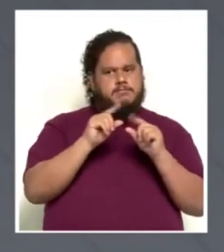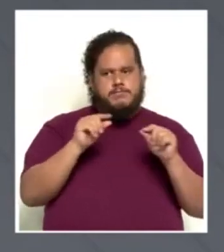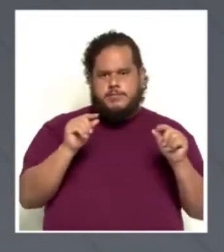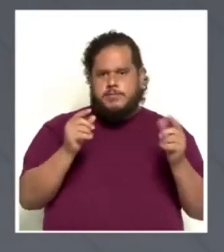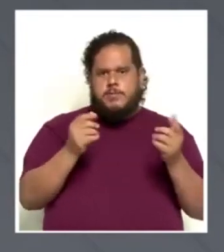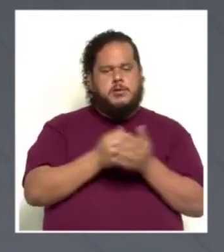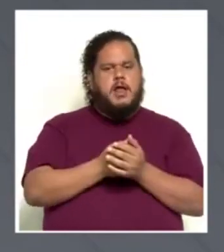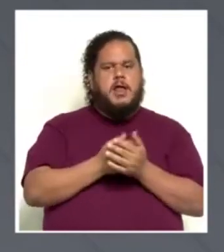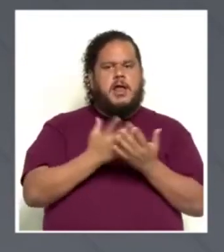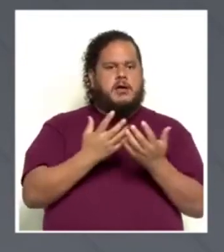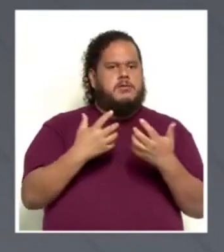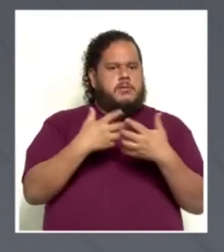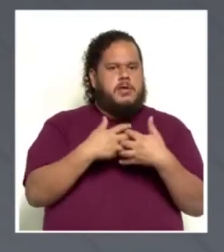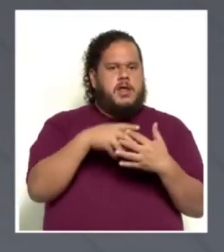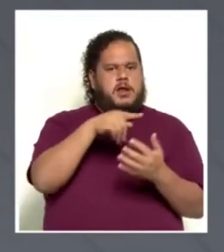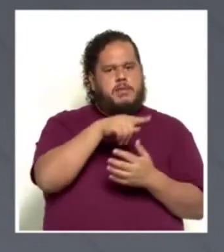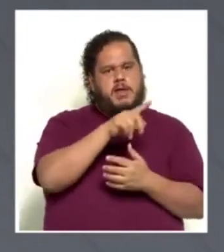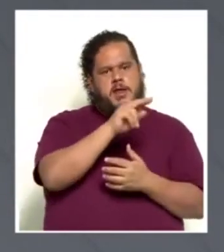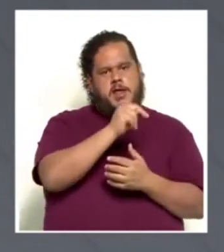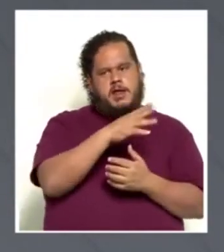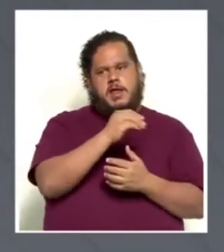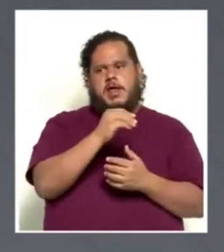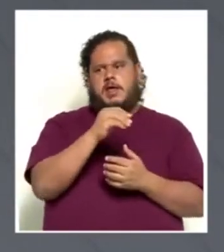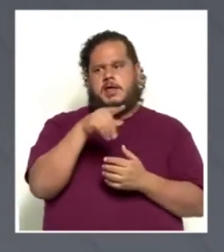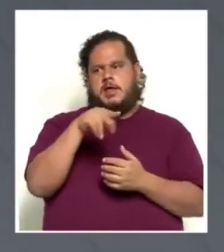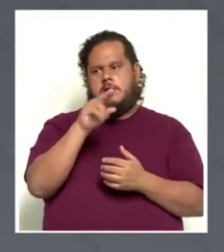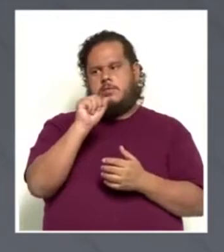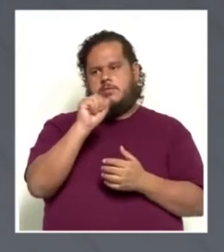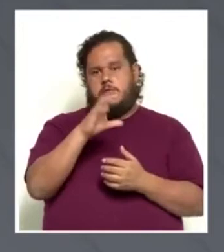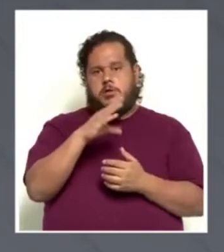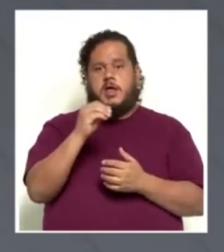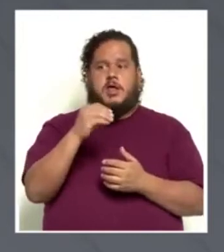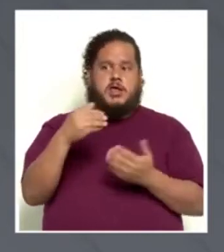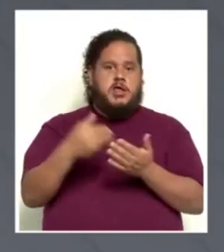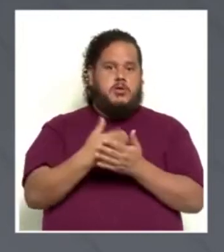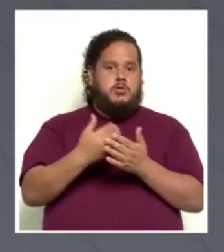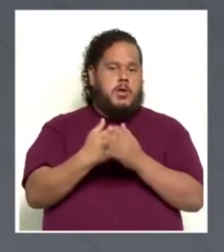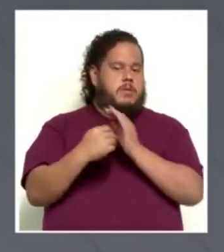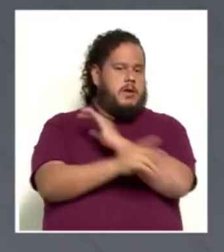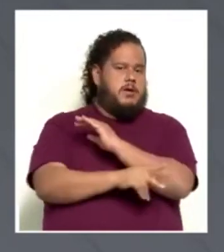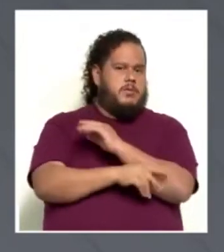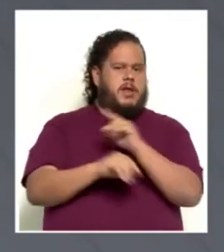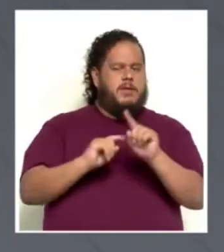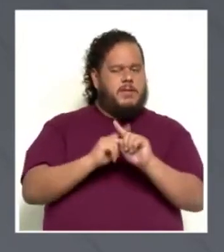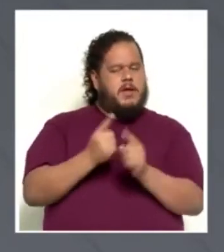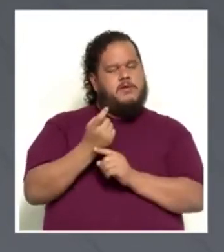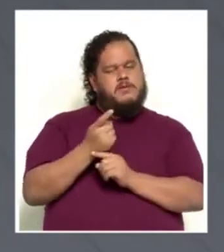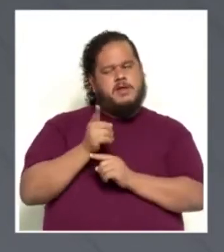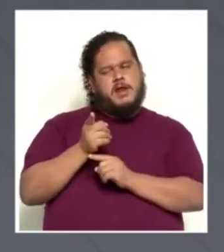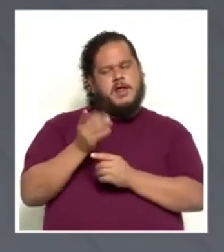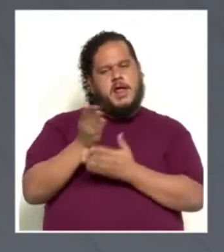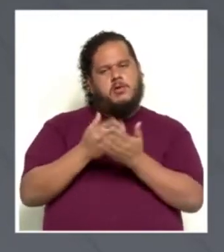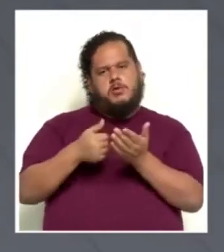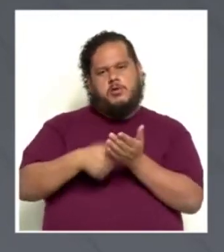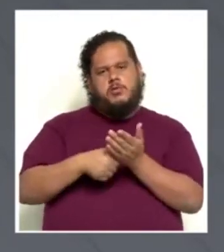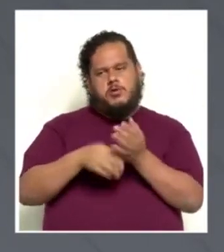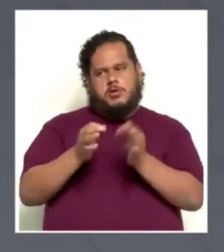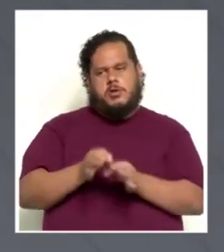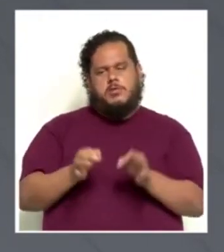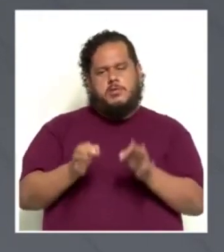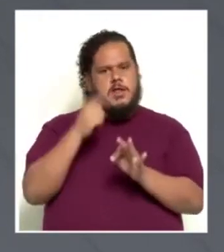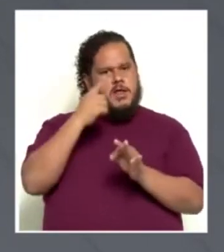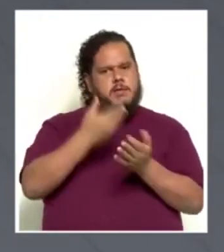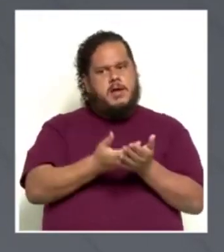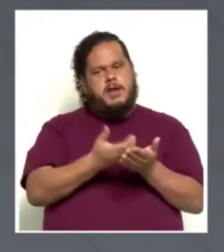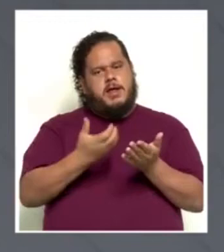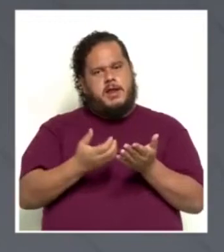el Partido Liberación Nacional, entre Unidad Social Cristiana y tal vez Nueva República, pero quedarán faltando ahí votos que serán claves justamente para jalar